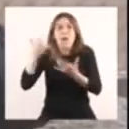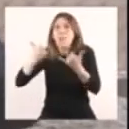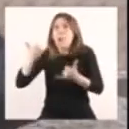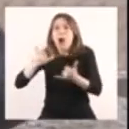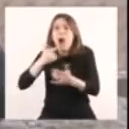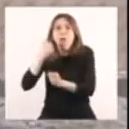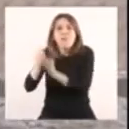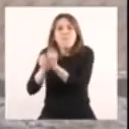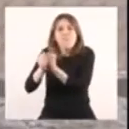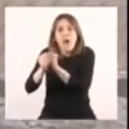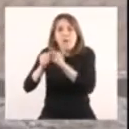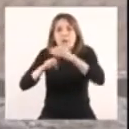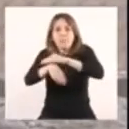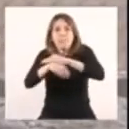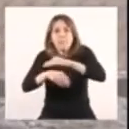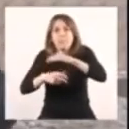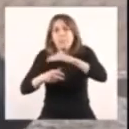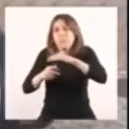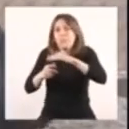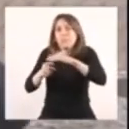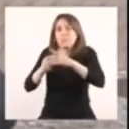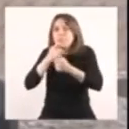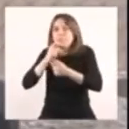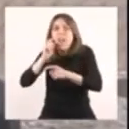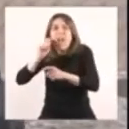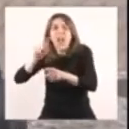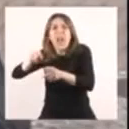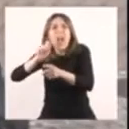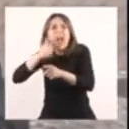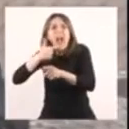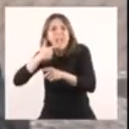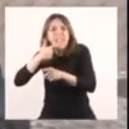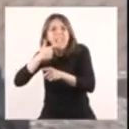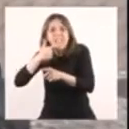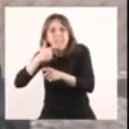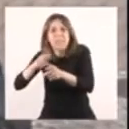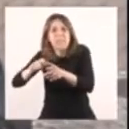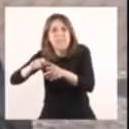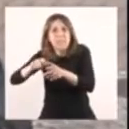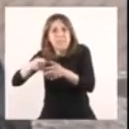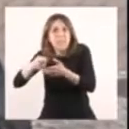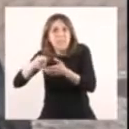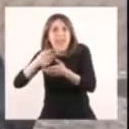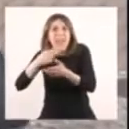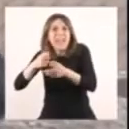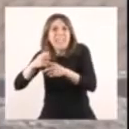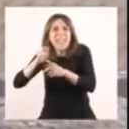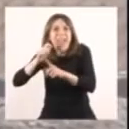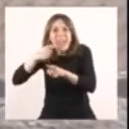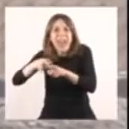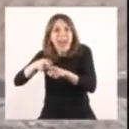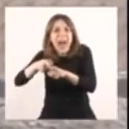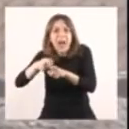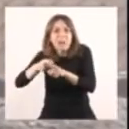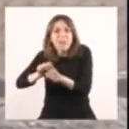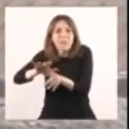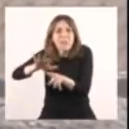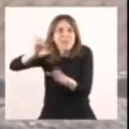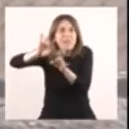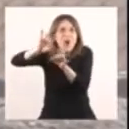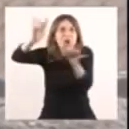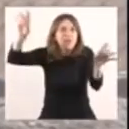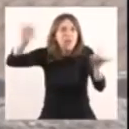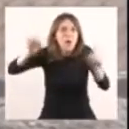generar electricidad a través del gas, que es un recurso escaso, y generar, por sobre todas las cosas,